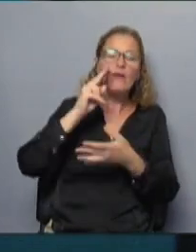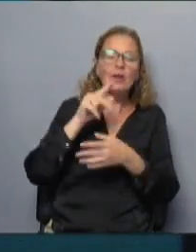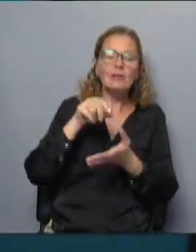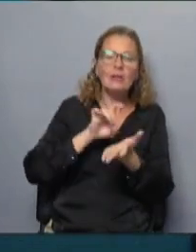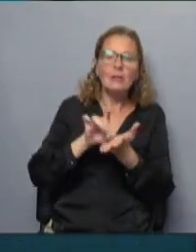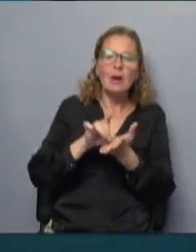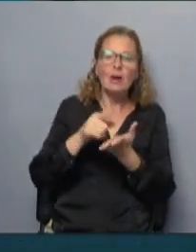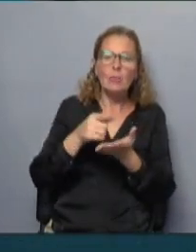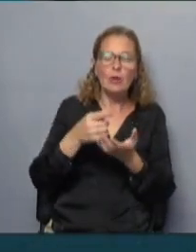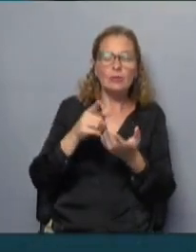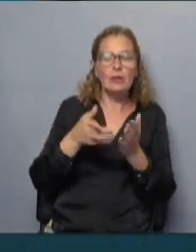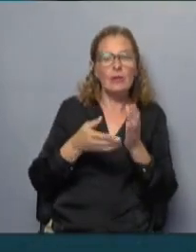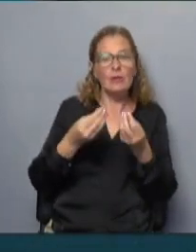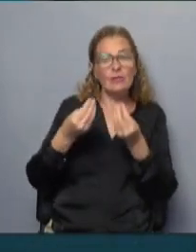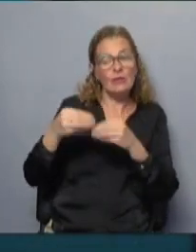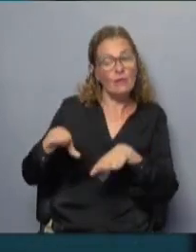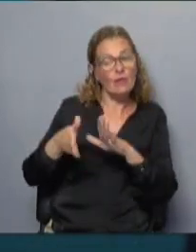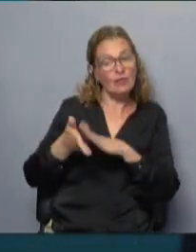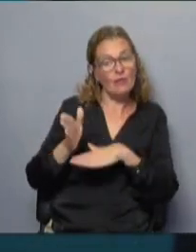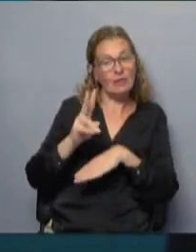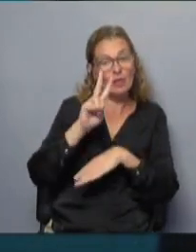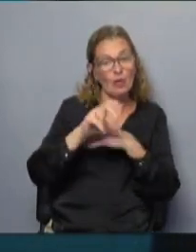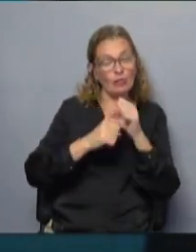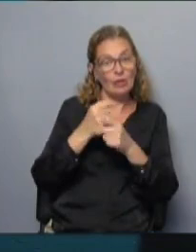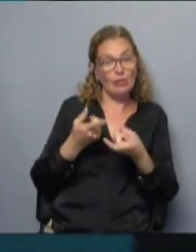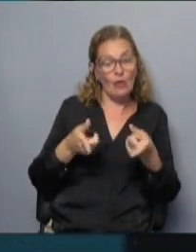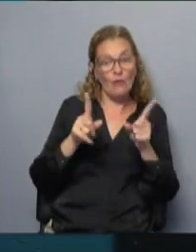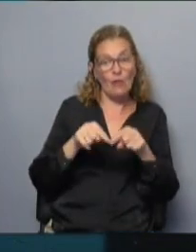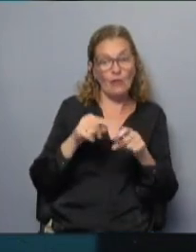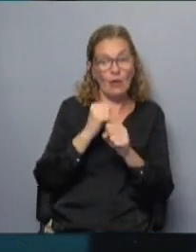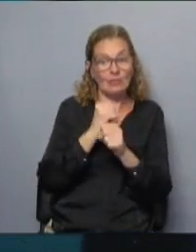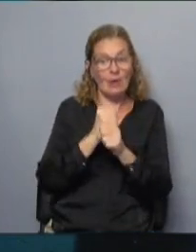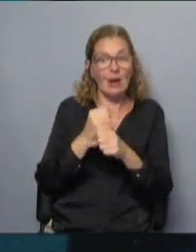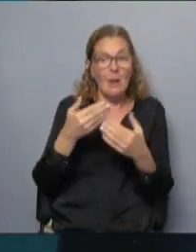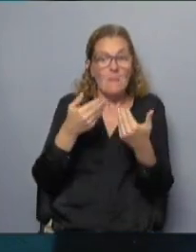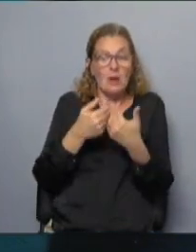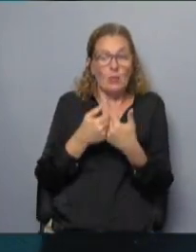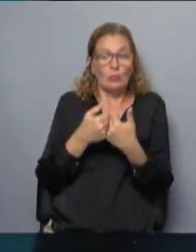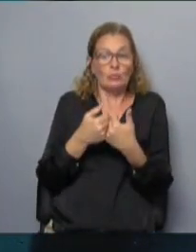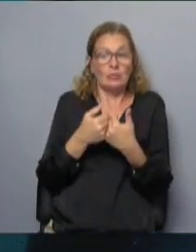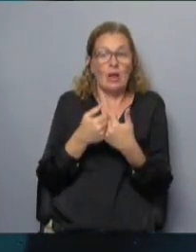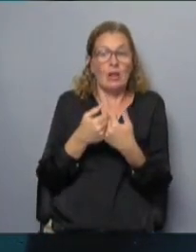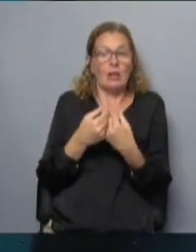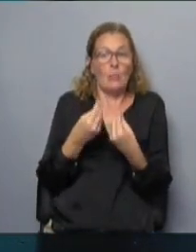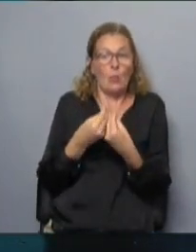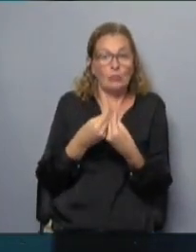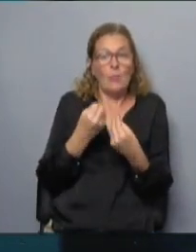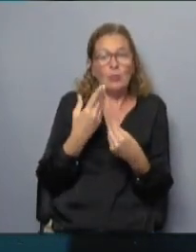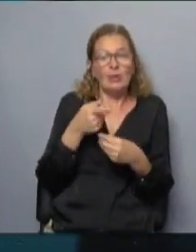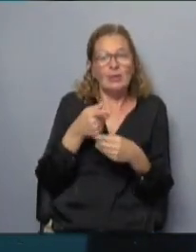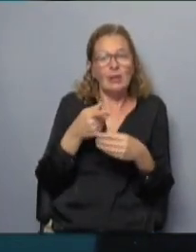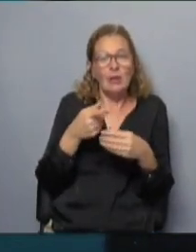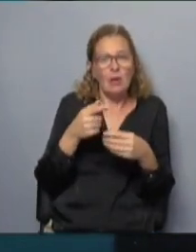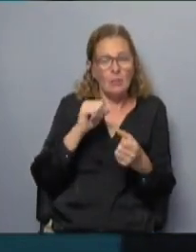lo cierto es que paladio renunció hace dos años y no volvió a trabajar y la pregunta que surge una de las tantas preguntas es porque ese modelo